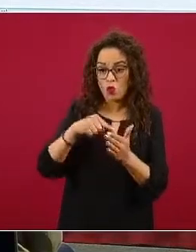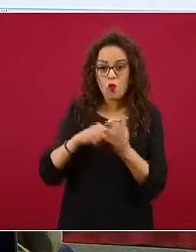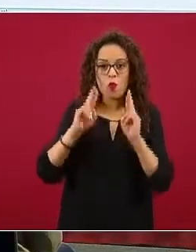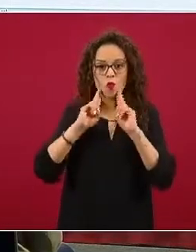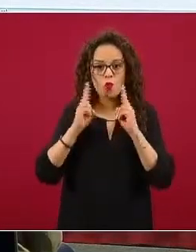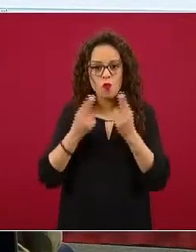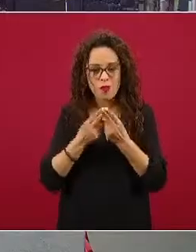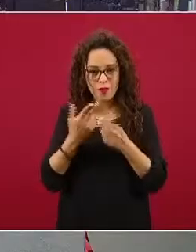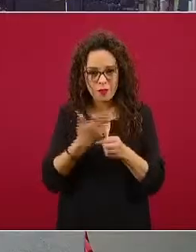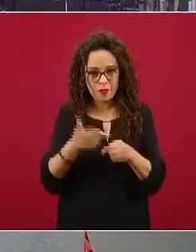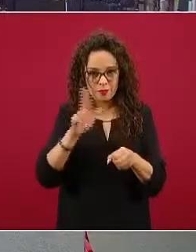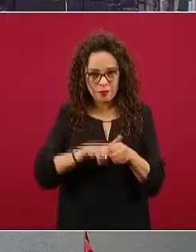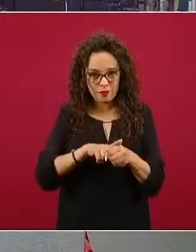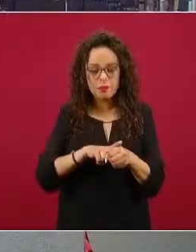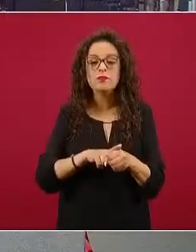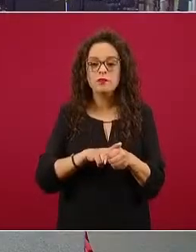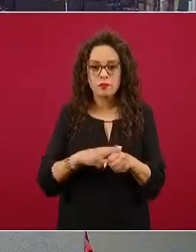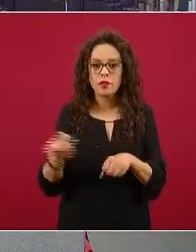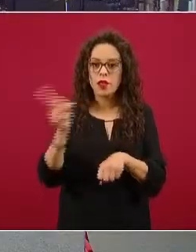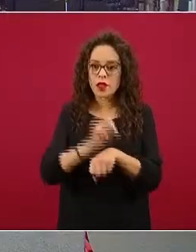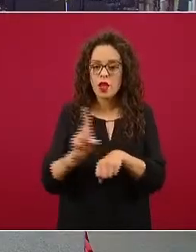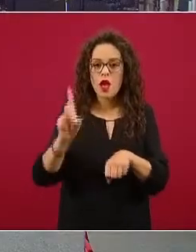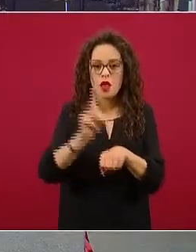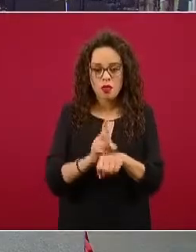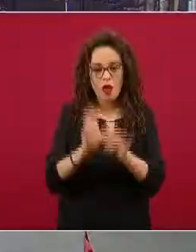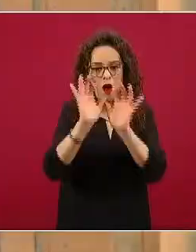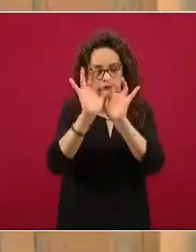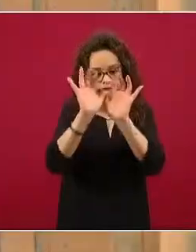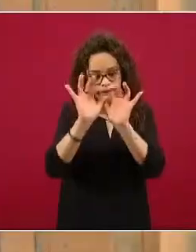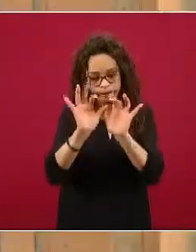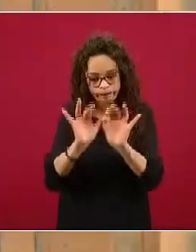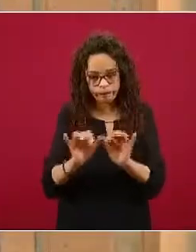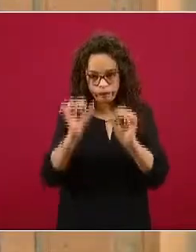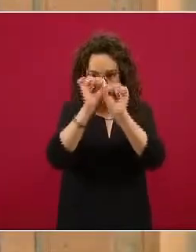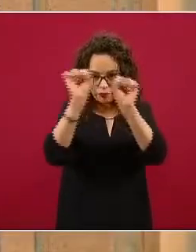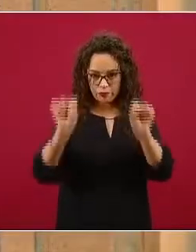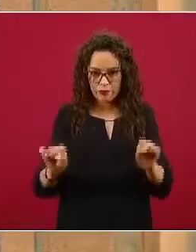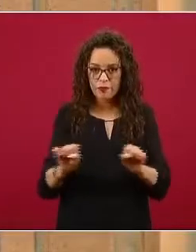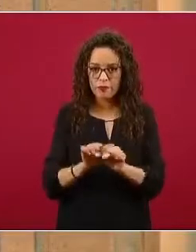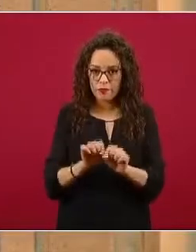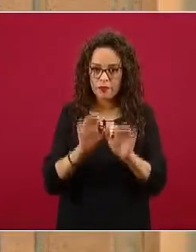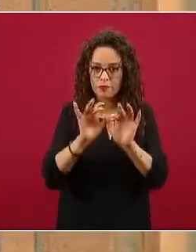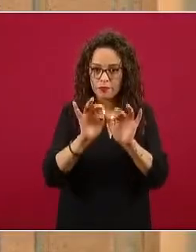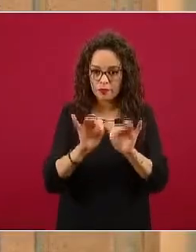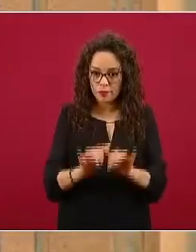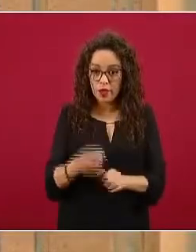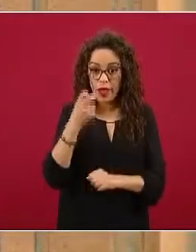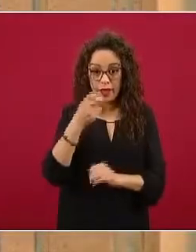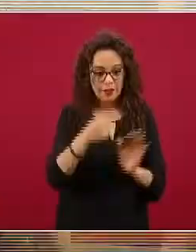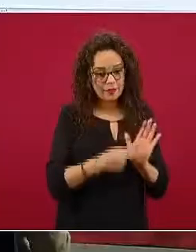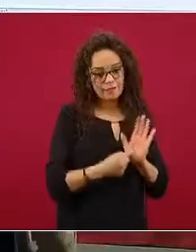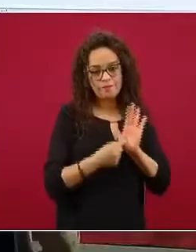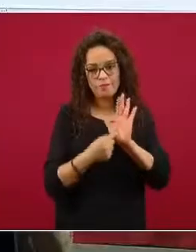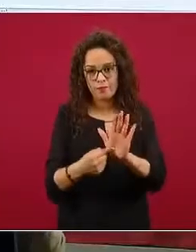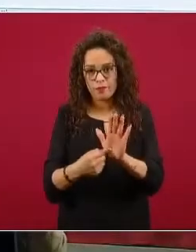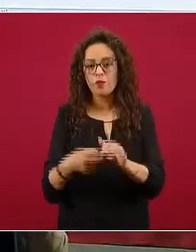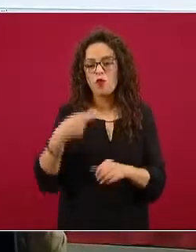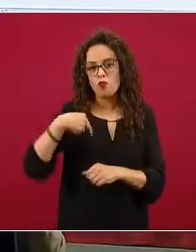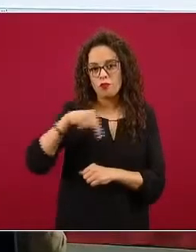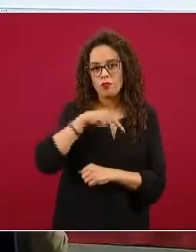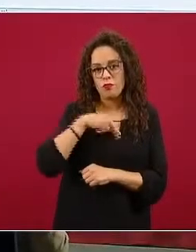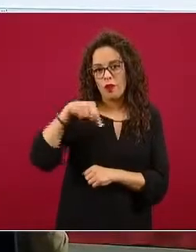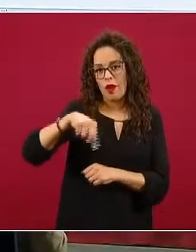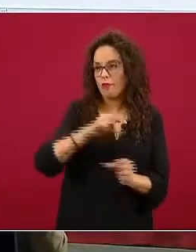a día nos hacen llegar bajo esa parte del esfuerzo el llenado de este estudio epidemiológico, y son los datos que ustedes ven aquí